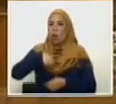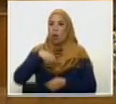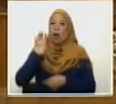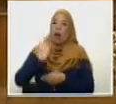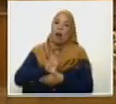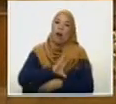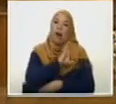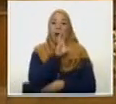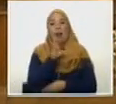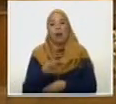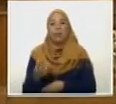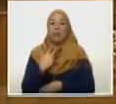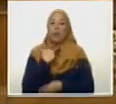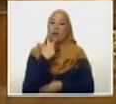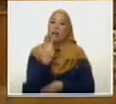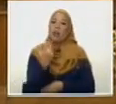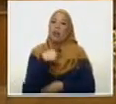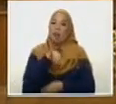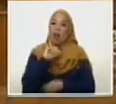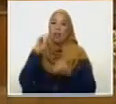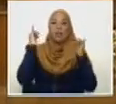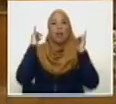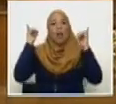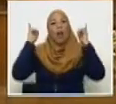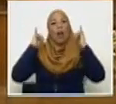Hay motivos para celebrar.